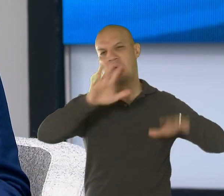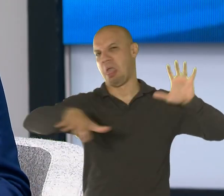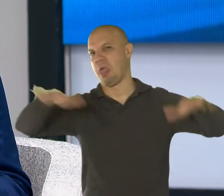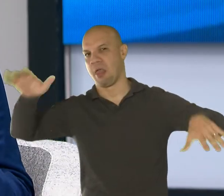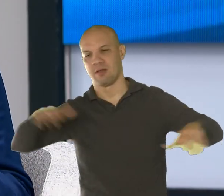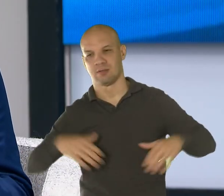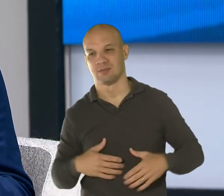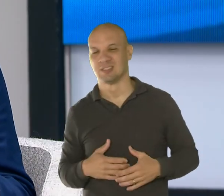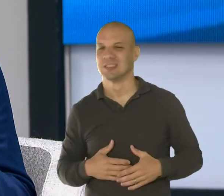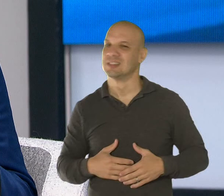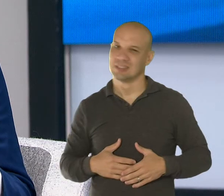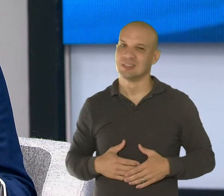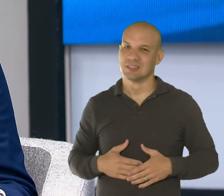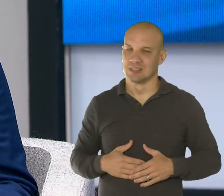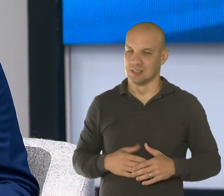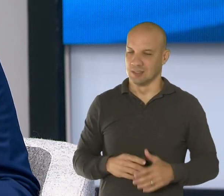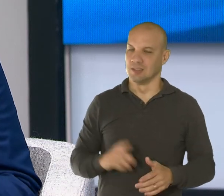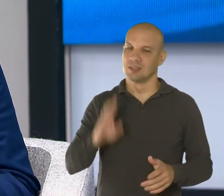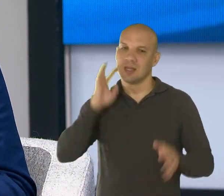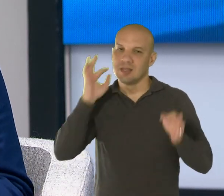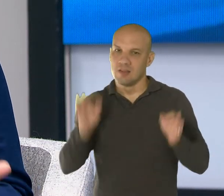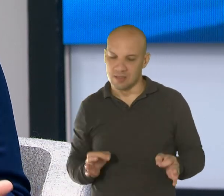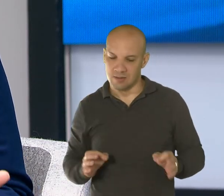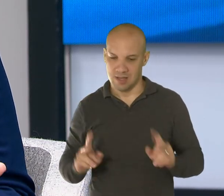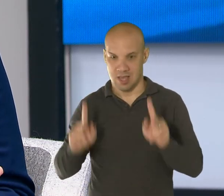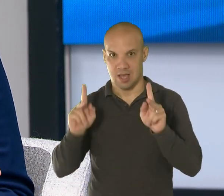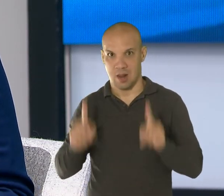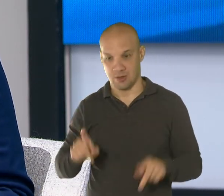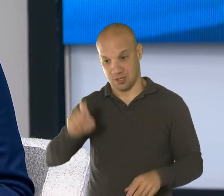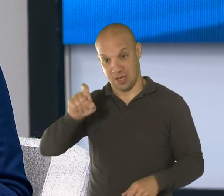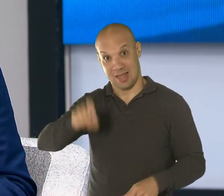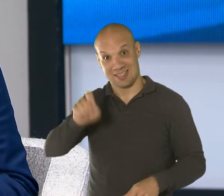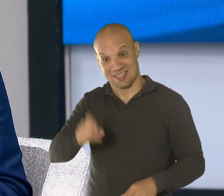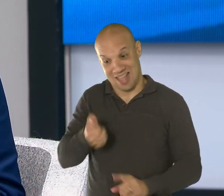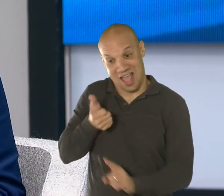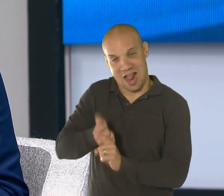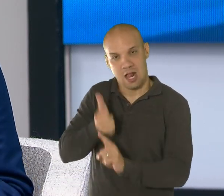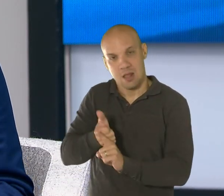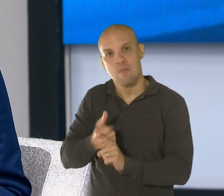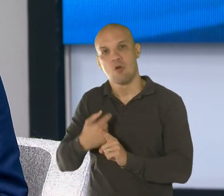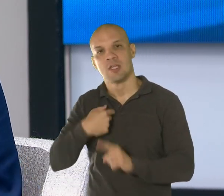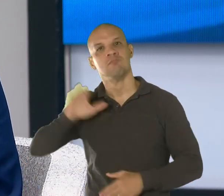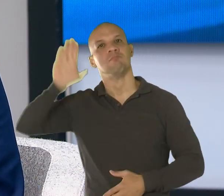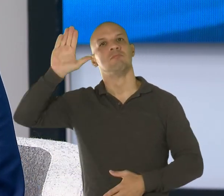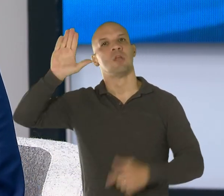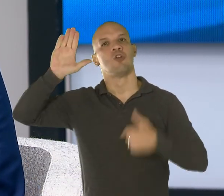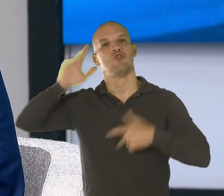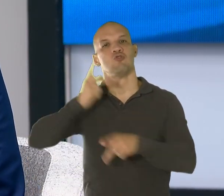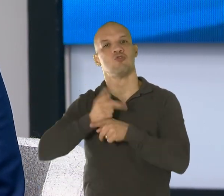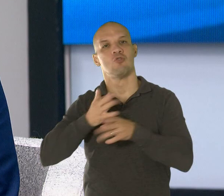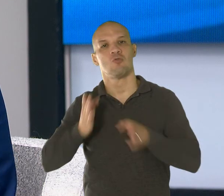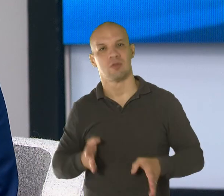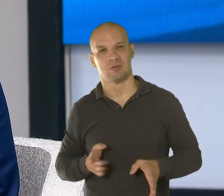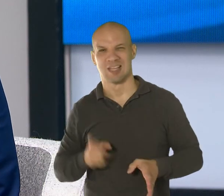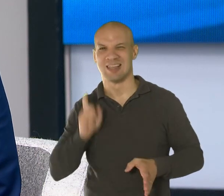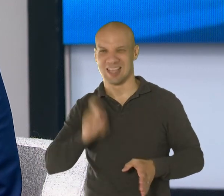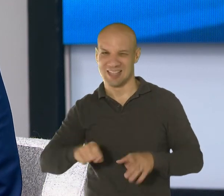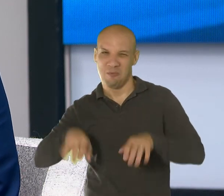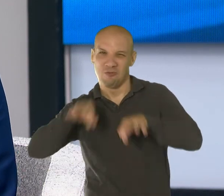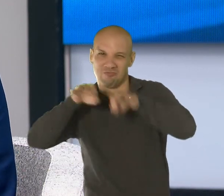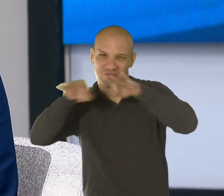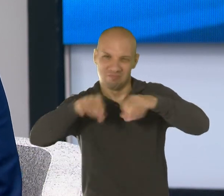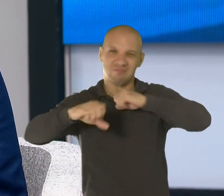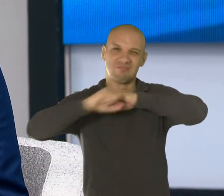complejo hacerlo porque volvemos, la persona debe autoidentificarse como cuidadora, así que habría que hacer toda una campaña para eso, pero se estima que en Puerto Rico